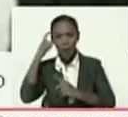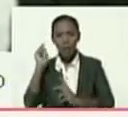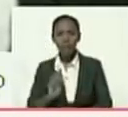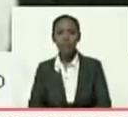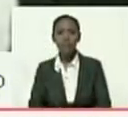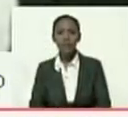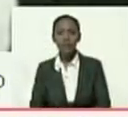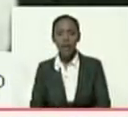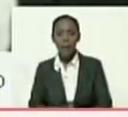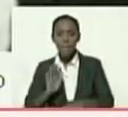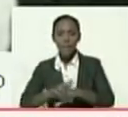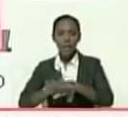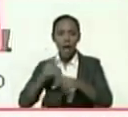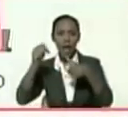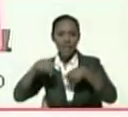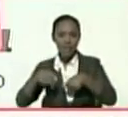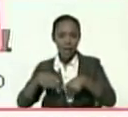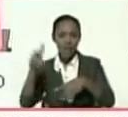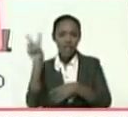lo que estaba ocurriendo aquí en Venezuela.